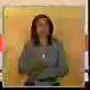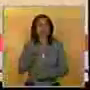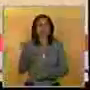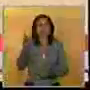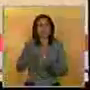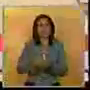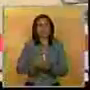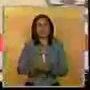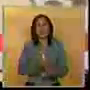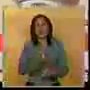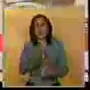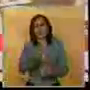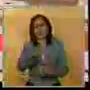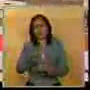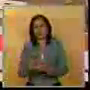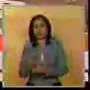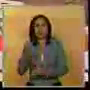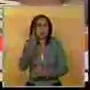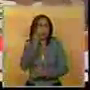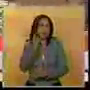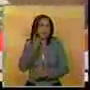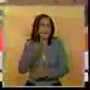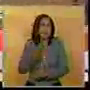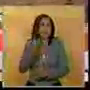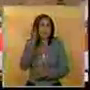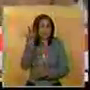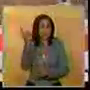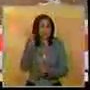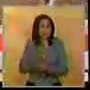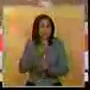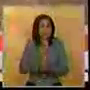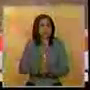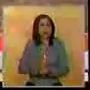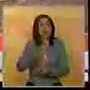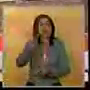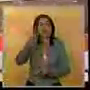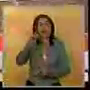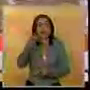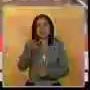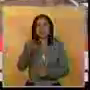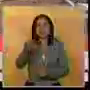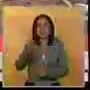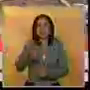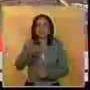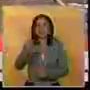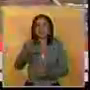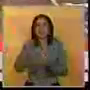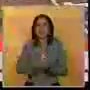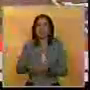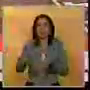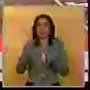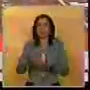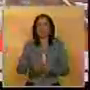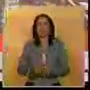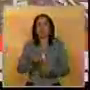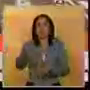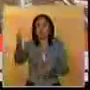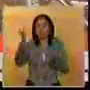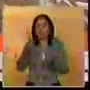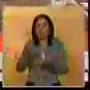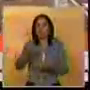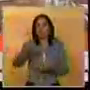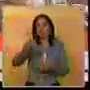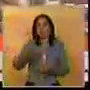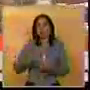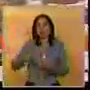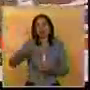asistencias con un robo de balón y tan solo una pérdida. Quinto choque donde Greivis Vázquez consigue anotar más de 22 puntos. Tras este triunfo, Maryland